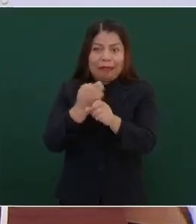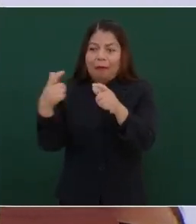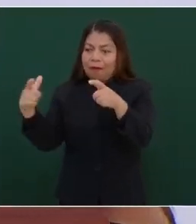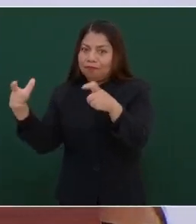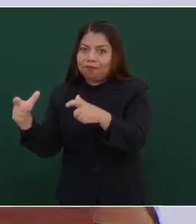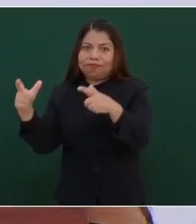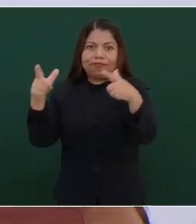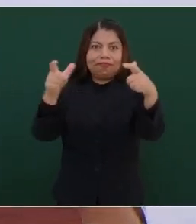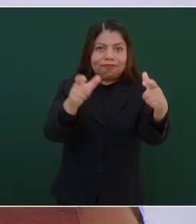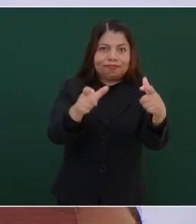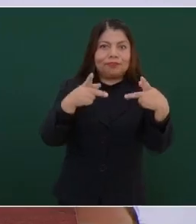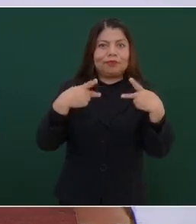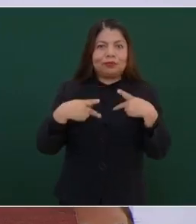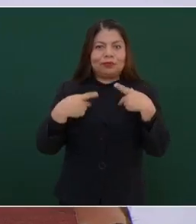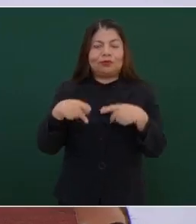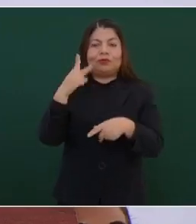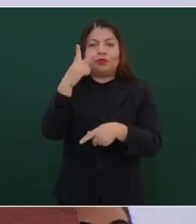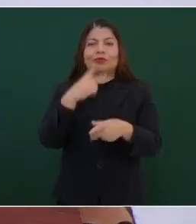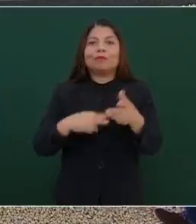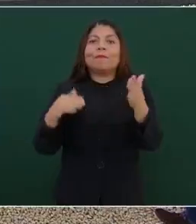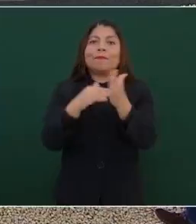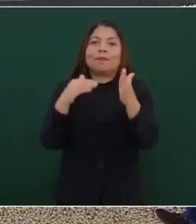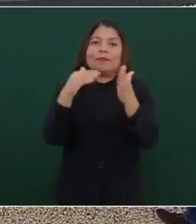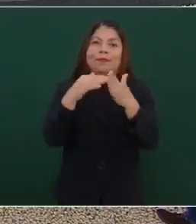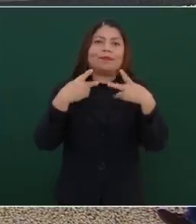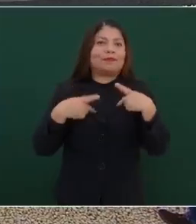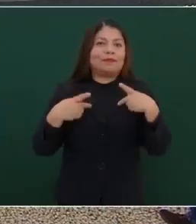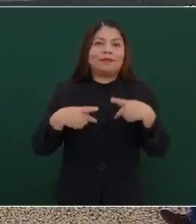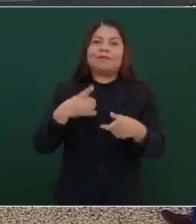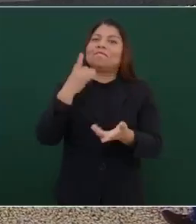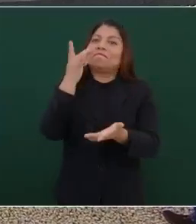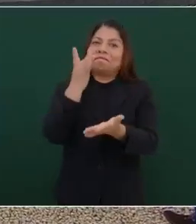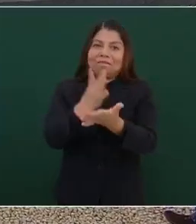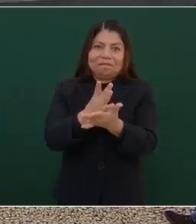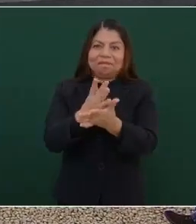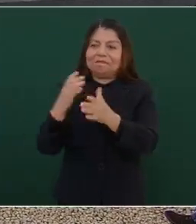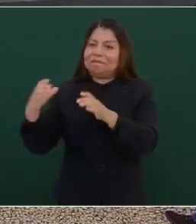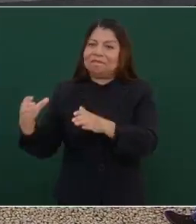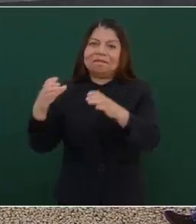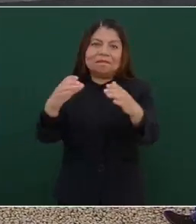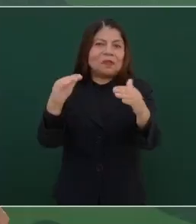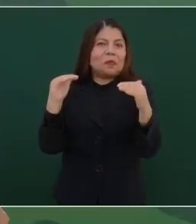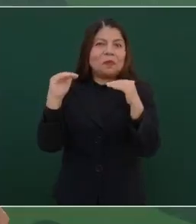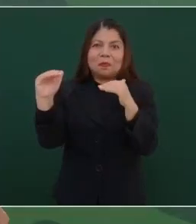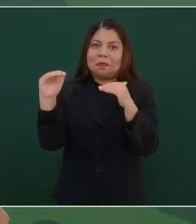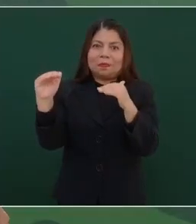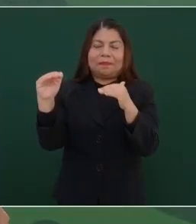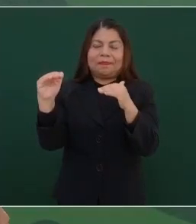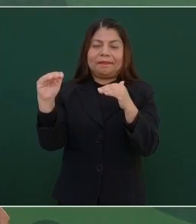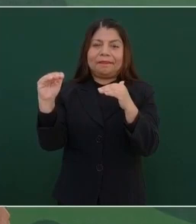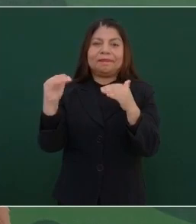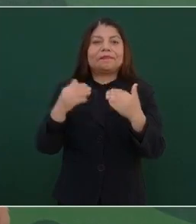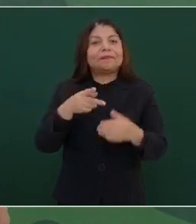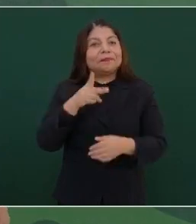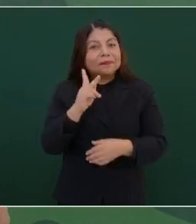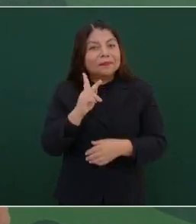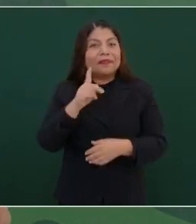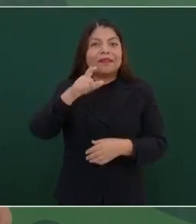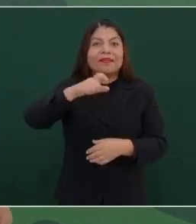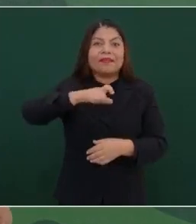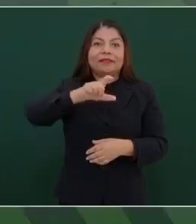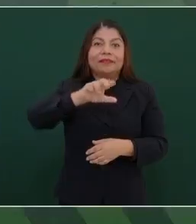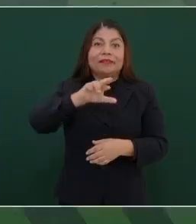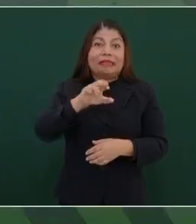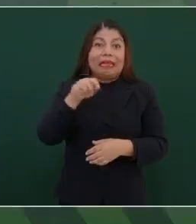2 millones de habitantes, nada más que Quintana Roo, pues tiene la visita de más